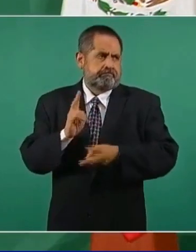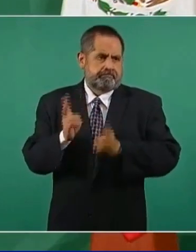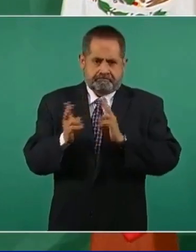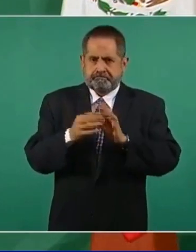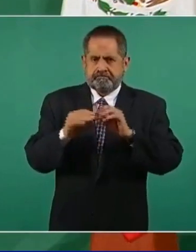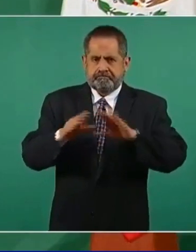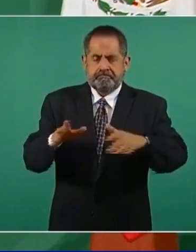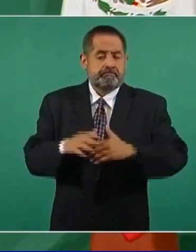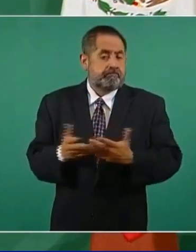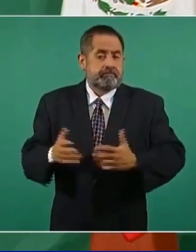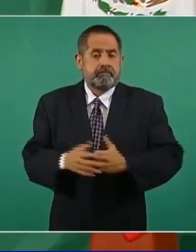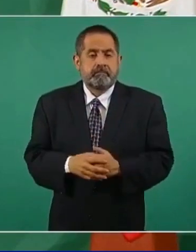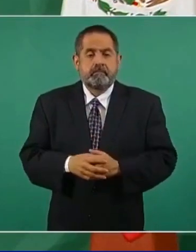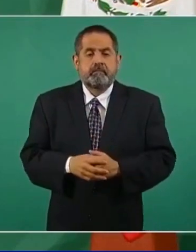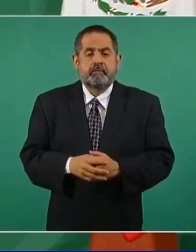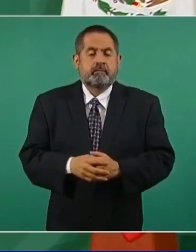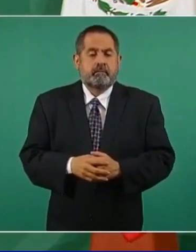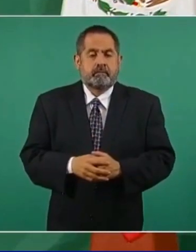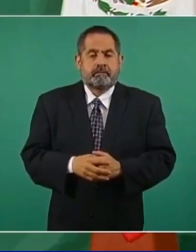Y ahora